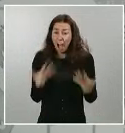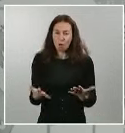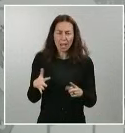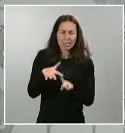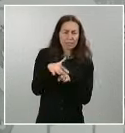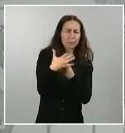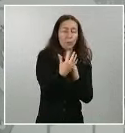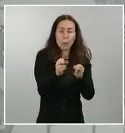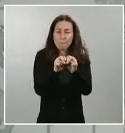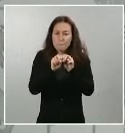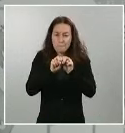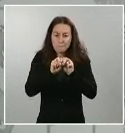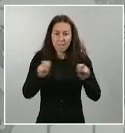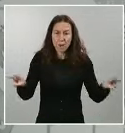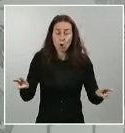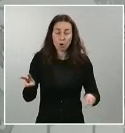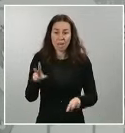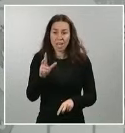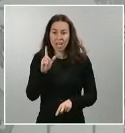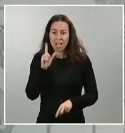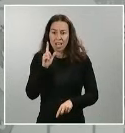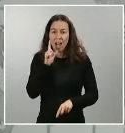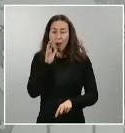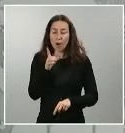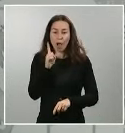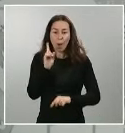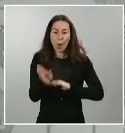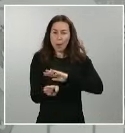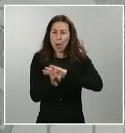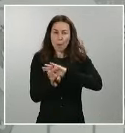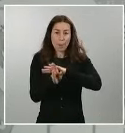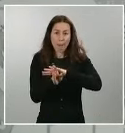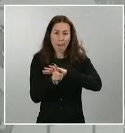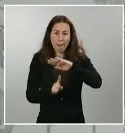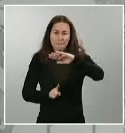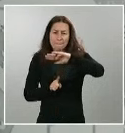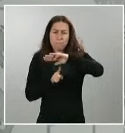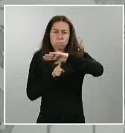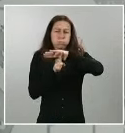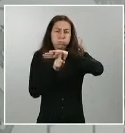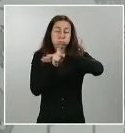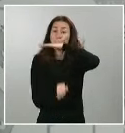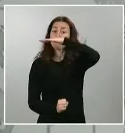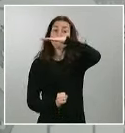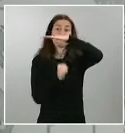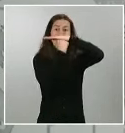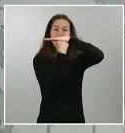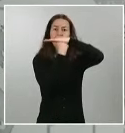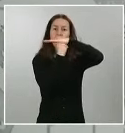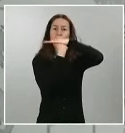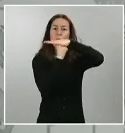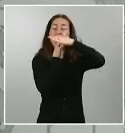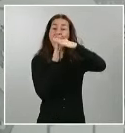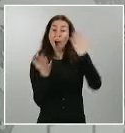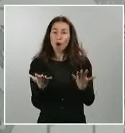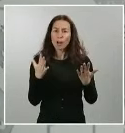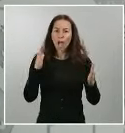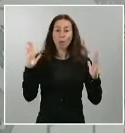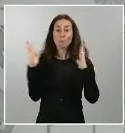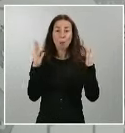nos aproximamos a esa cresta de la ola que nos golpea, no es el momento de bajar la guardia. Al contrario, es el momento de intensificar la lucha.